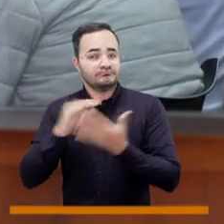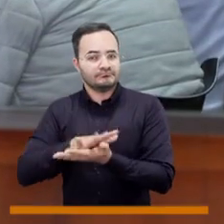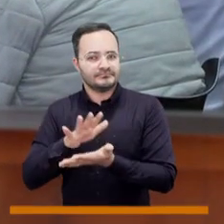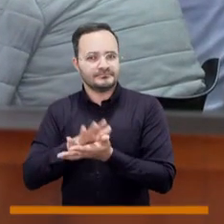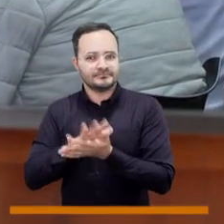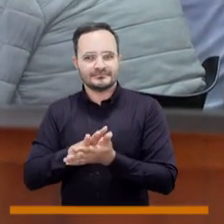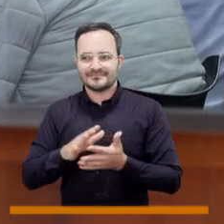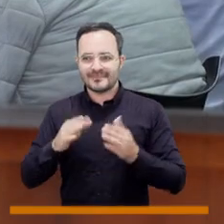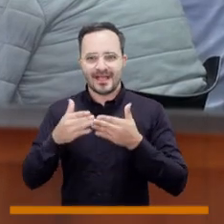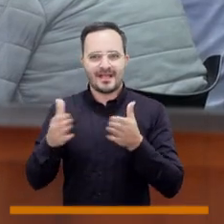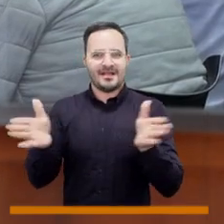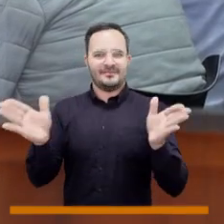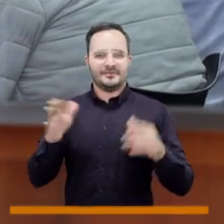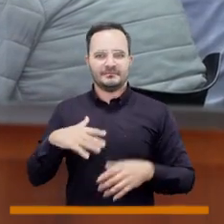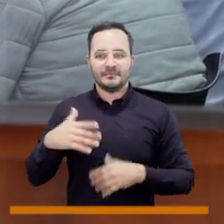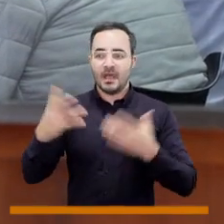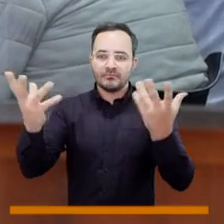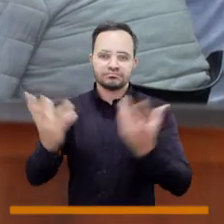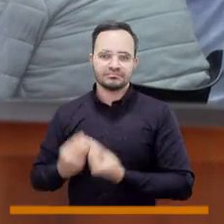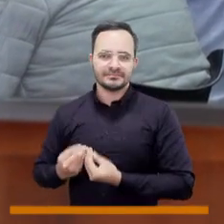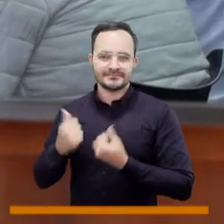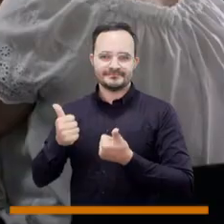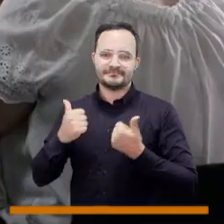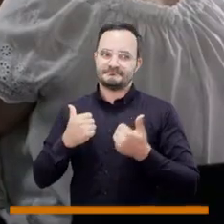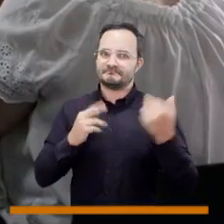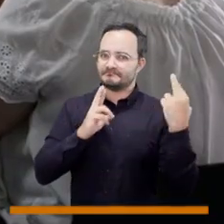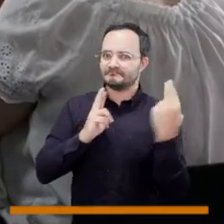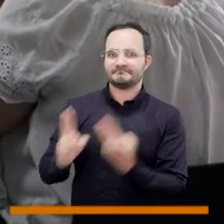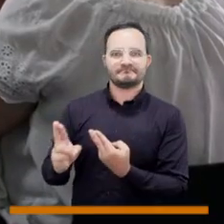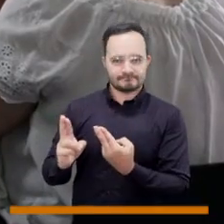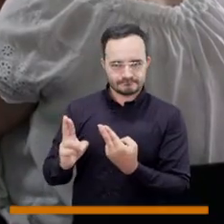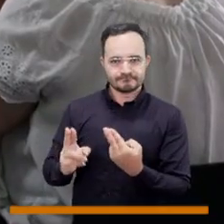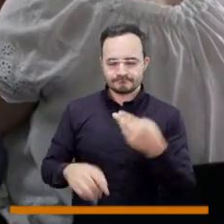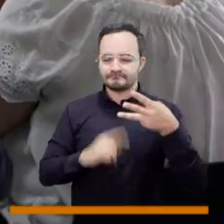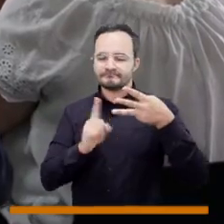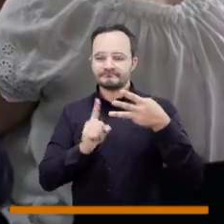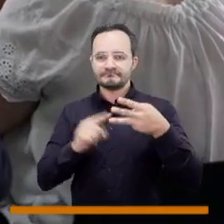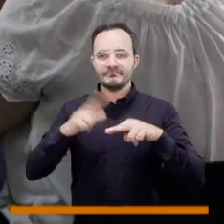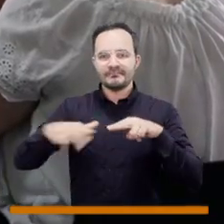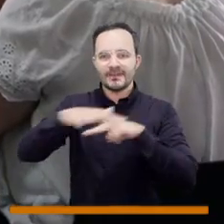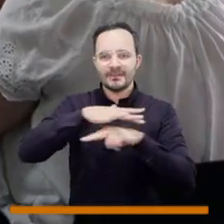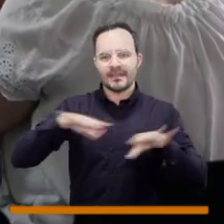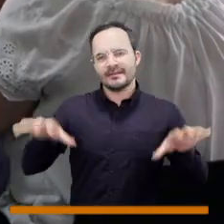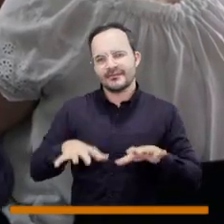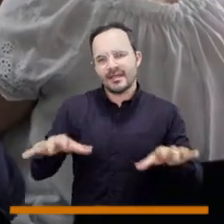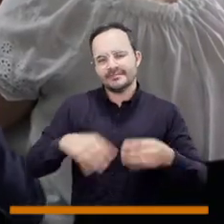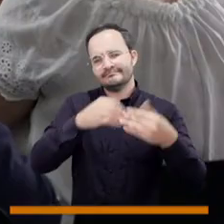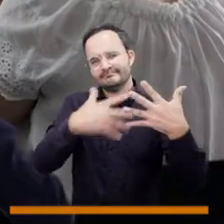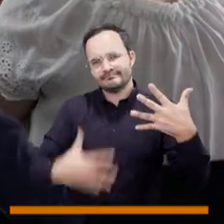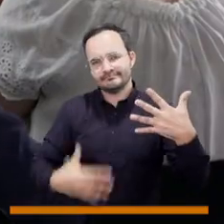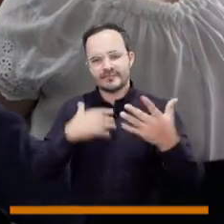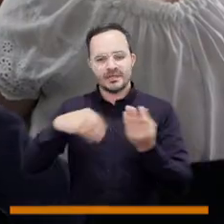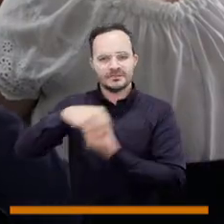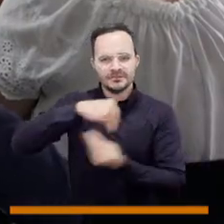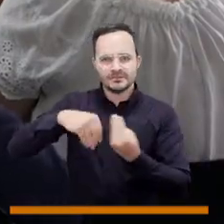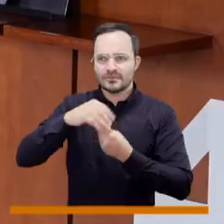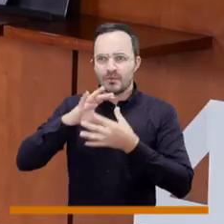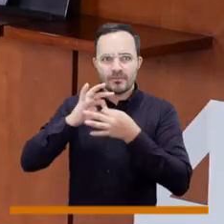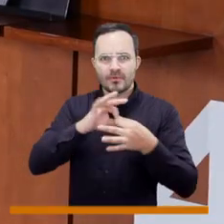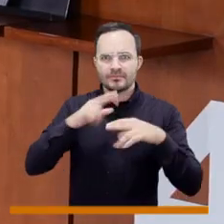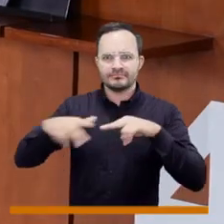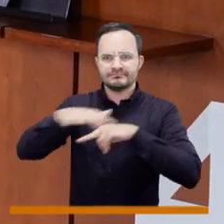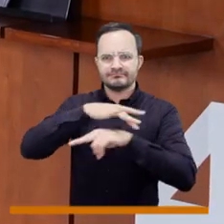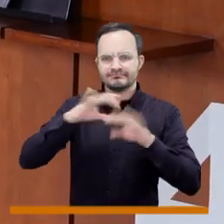preponderancia muy importante a lo que hacemos, las actividades que desarrollamos en el tema de medio ambiente, en temas de sostenibilidad, en temas del manejo de